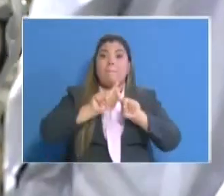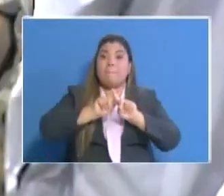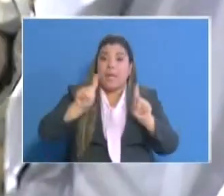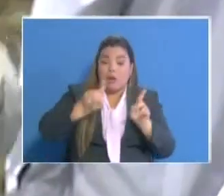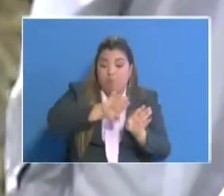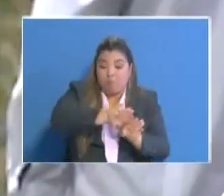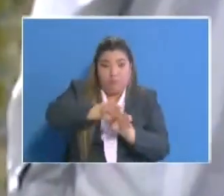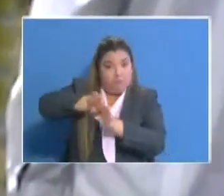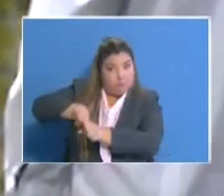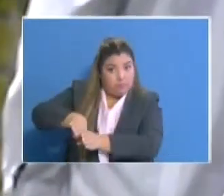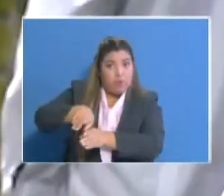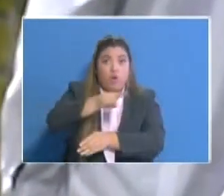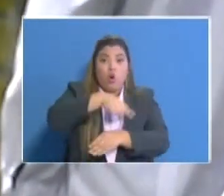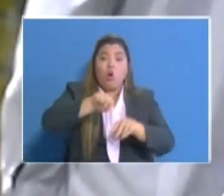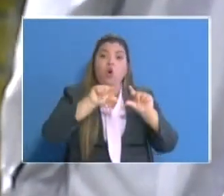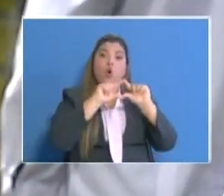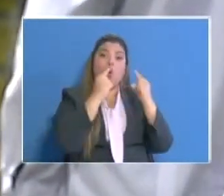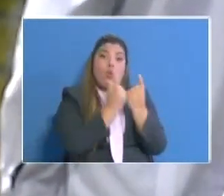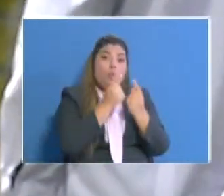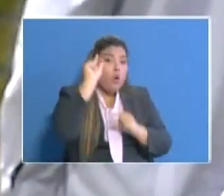esas excepciones,